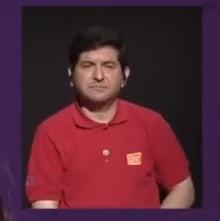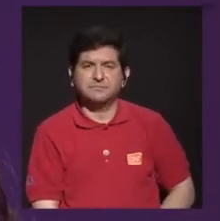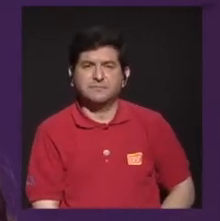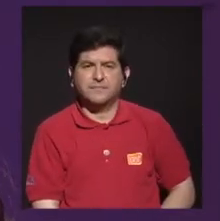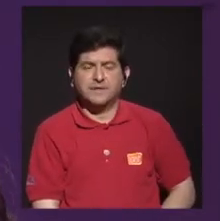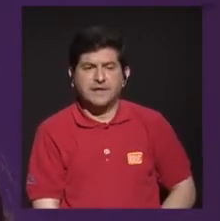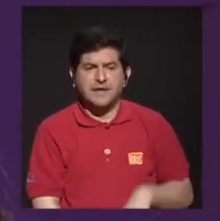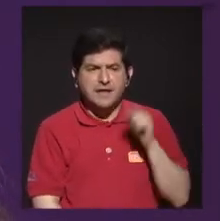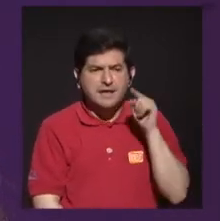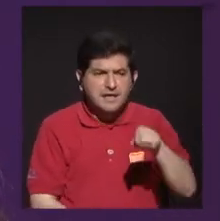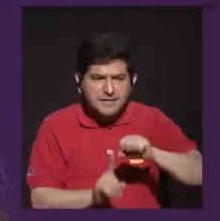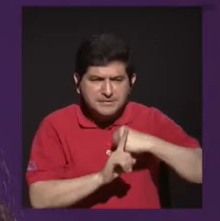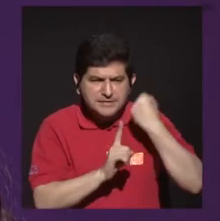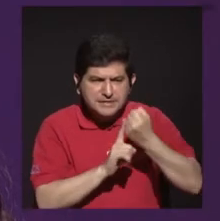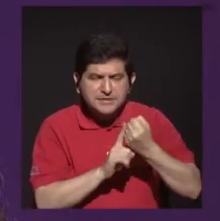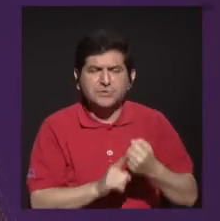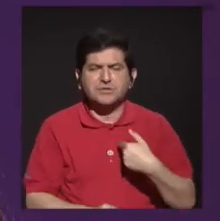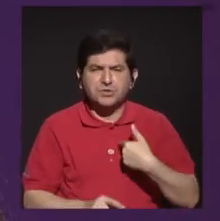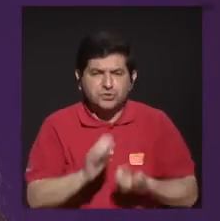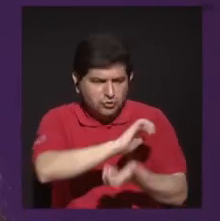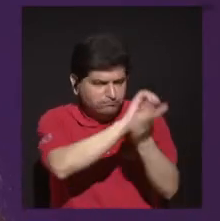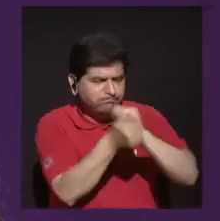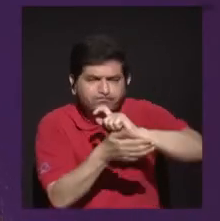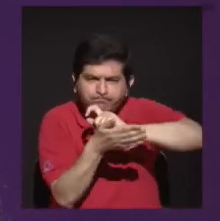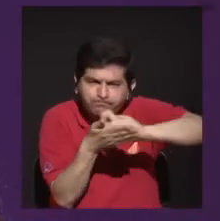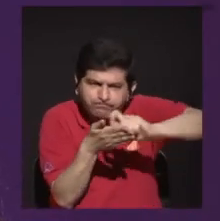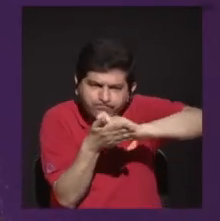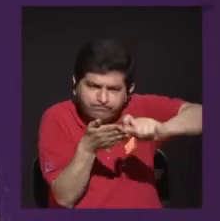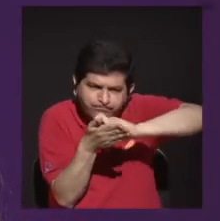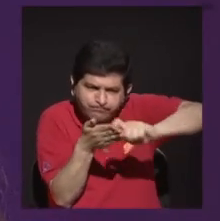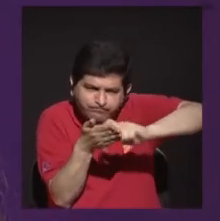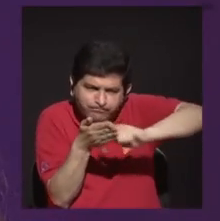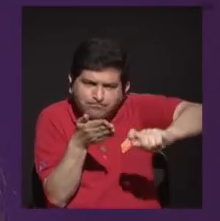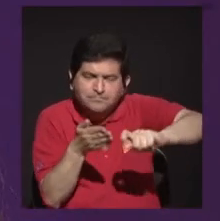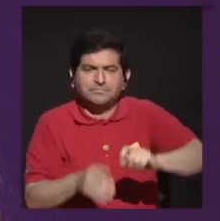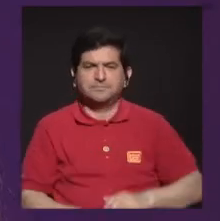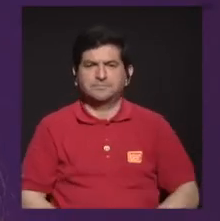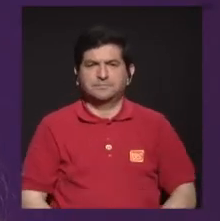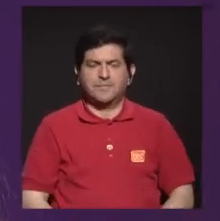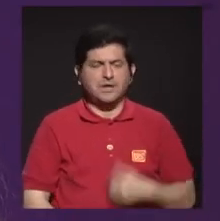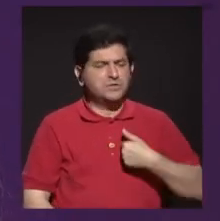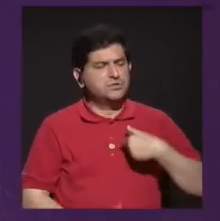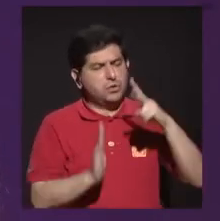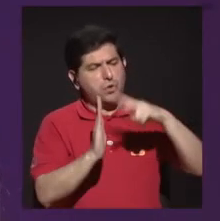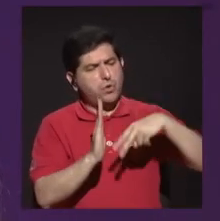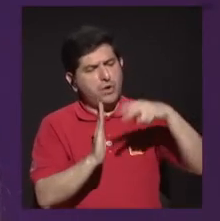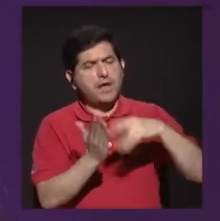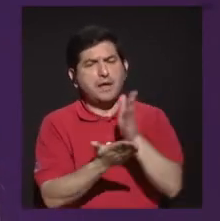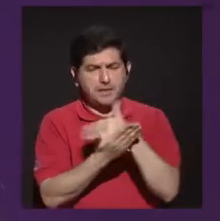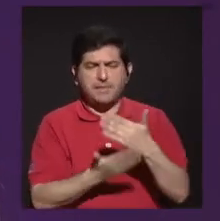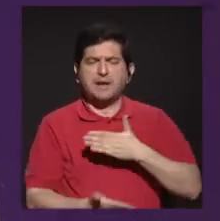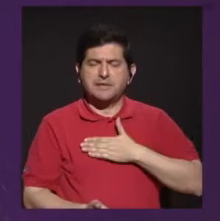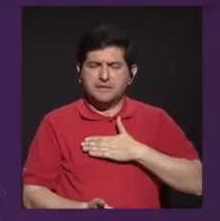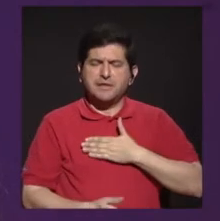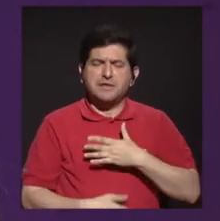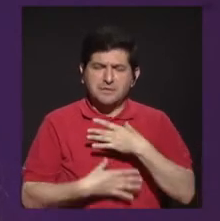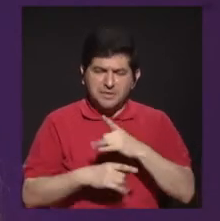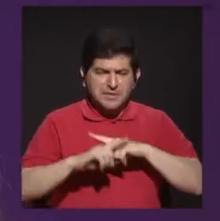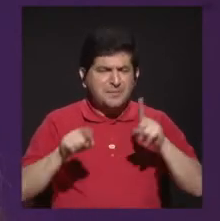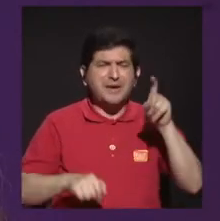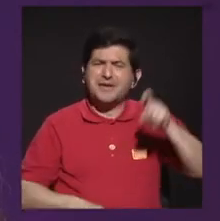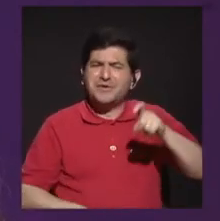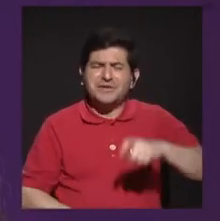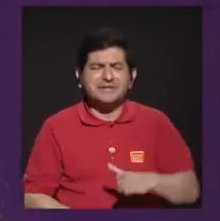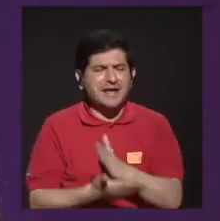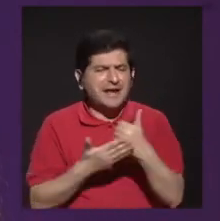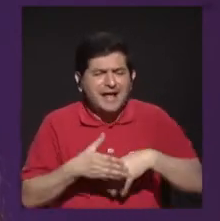Y lo calaba en escritura, ¿verdad? Muchas veces leía, también era parte de mi hobby, pero también era esa necesidad de